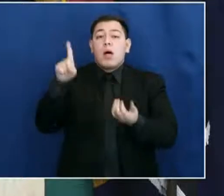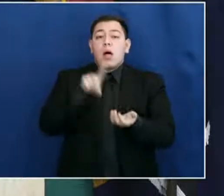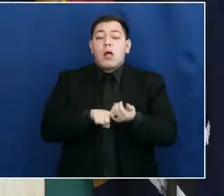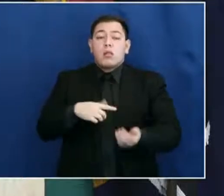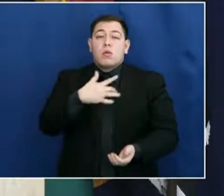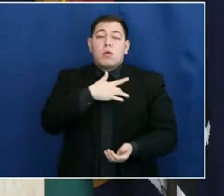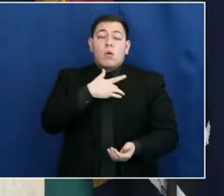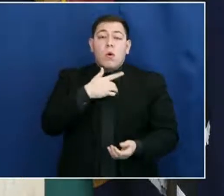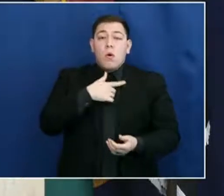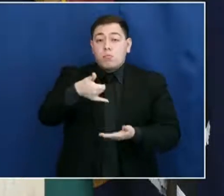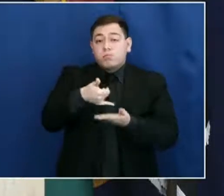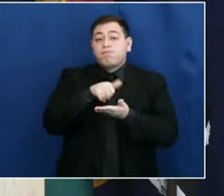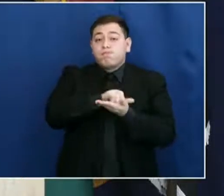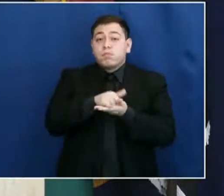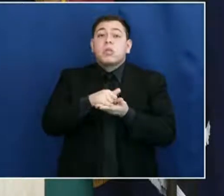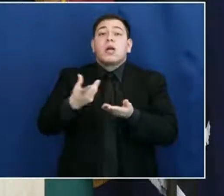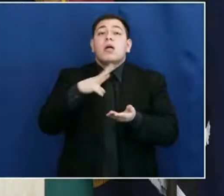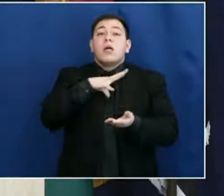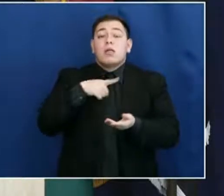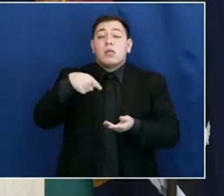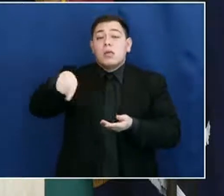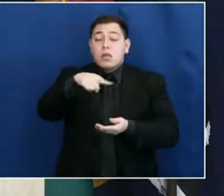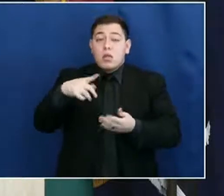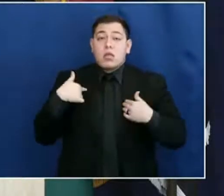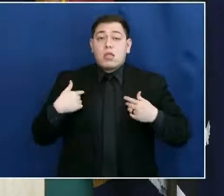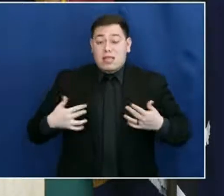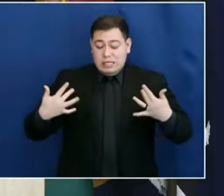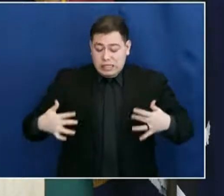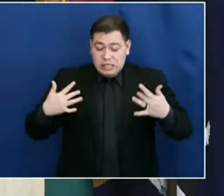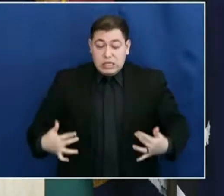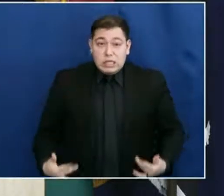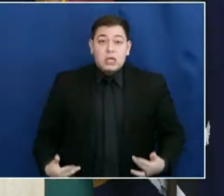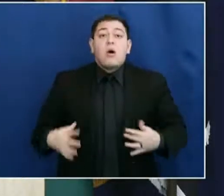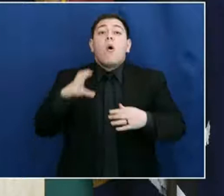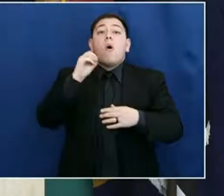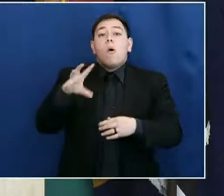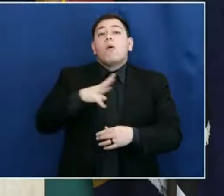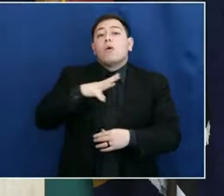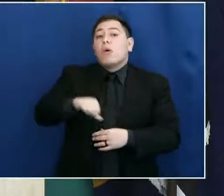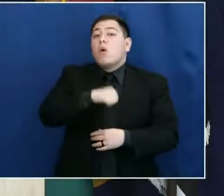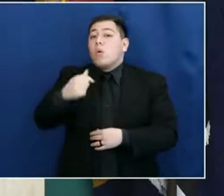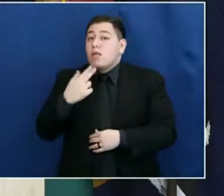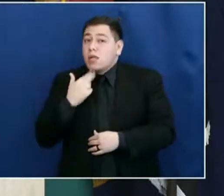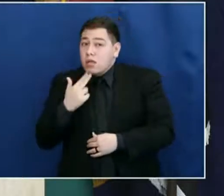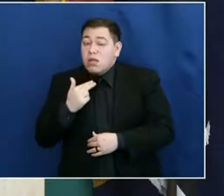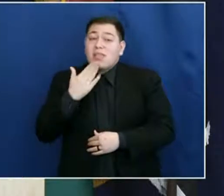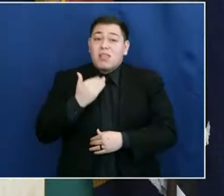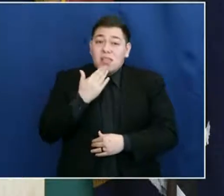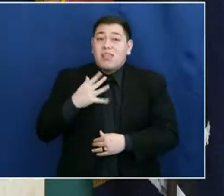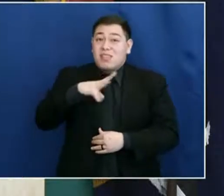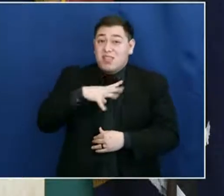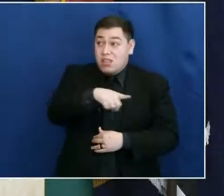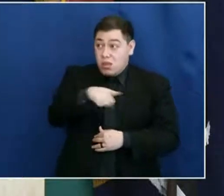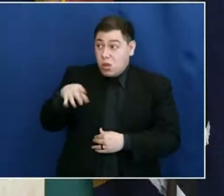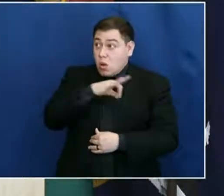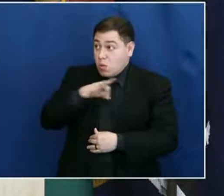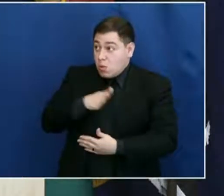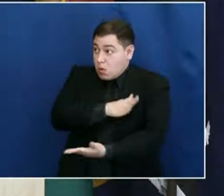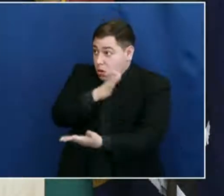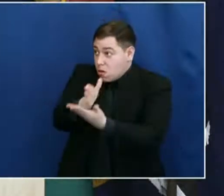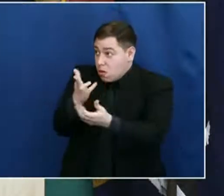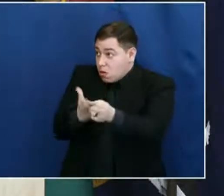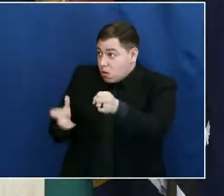diabetes, obesidad, hipertensión y entre otras. Pueden ir al condado, a la página web del condado, y la información